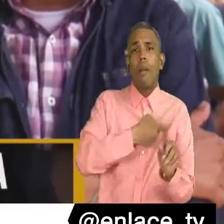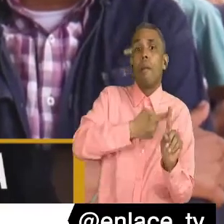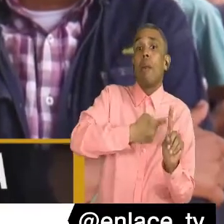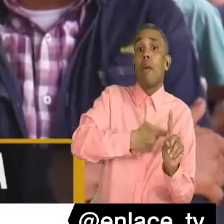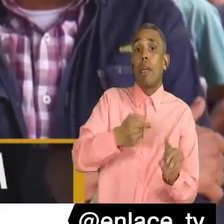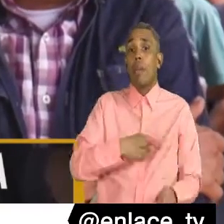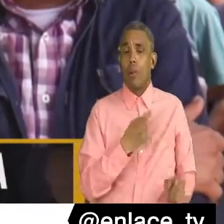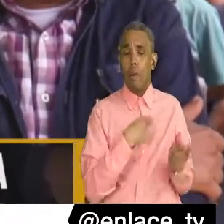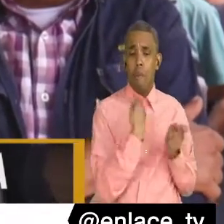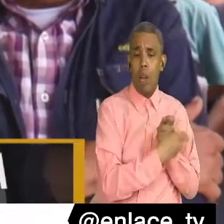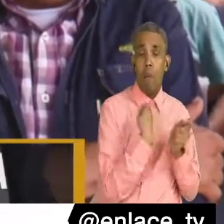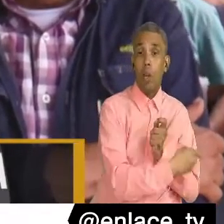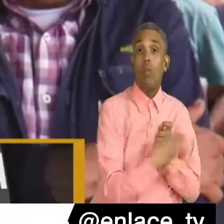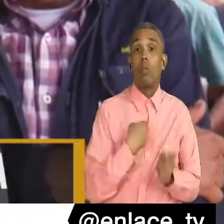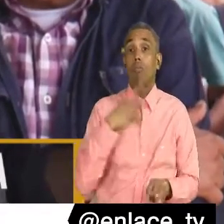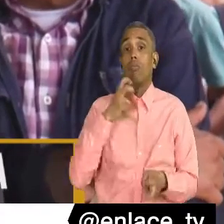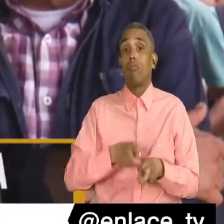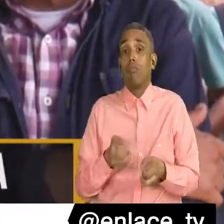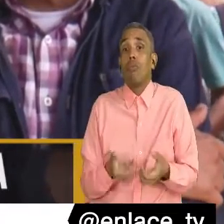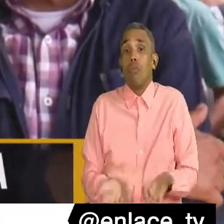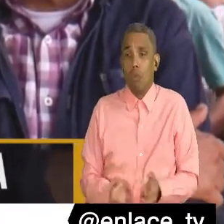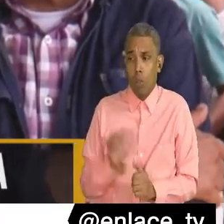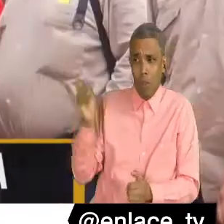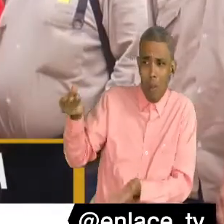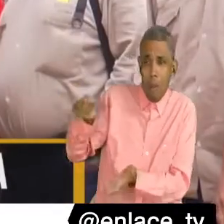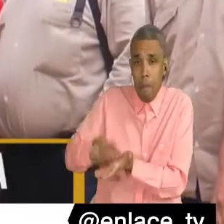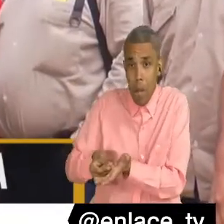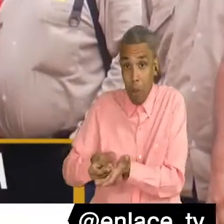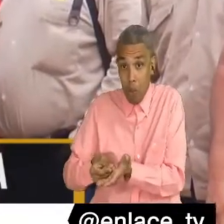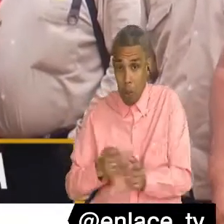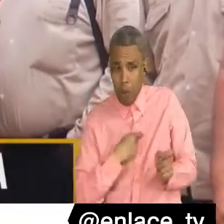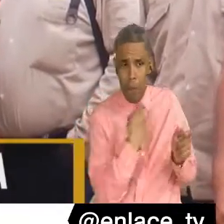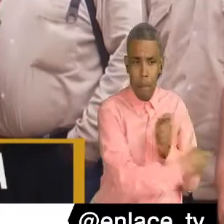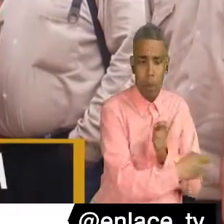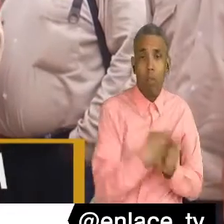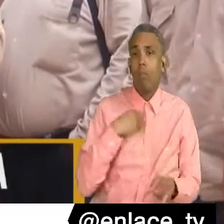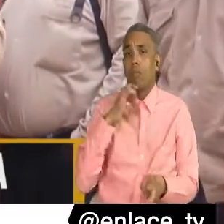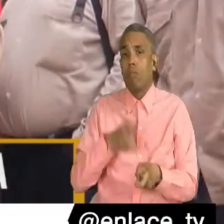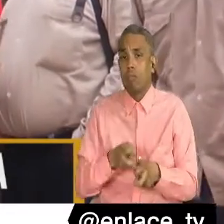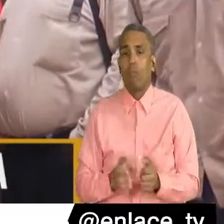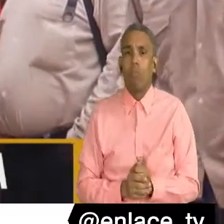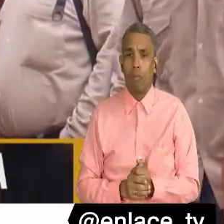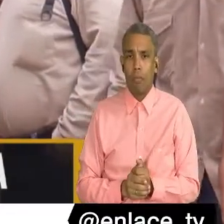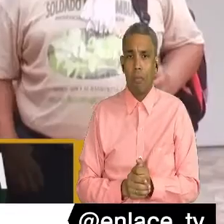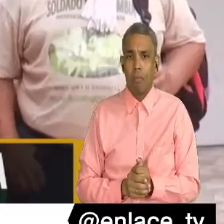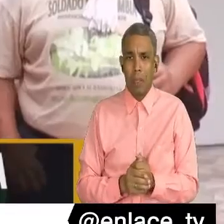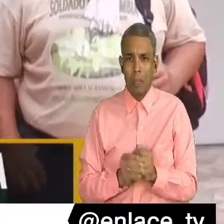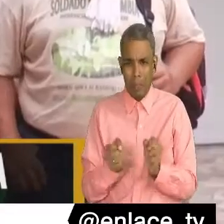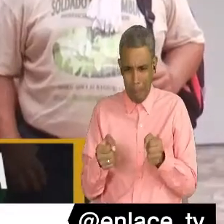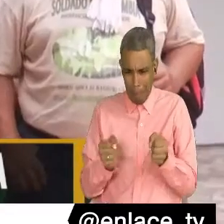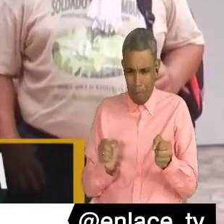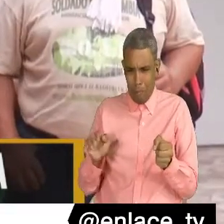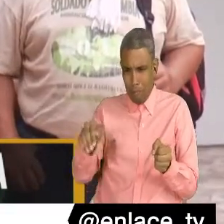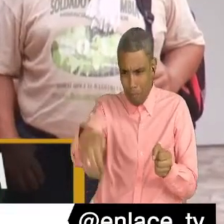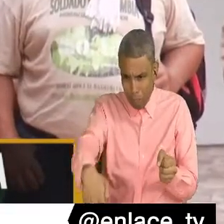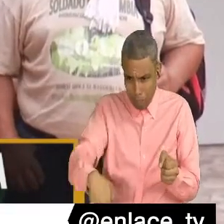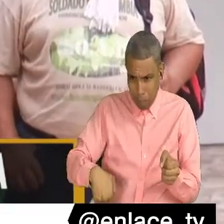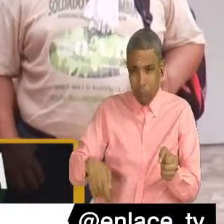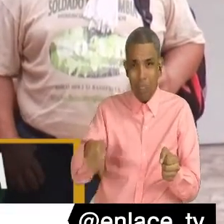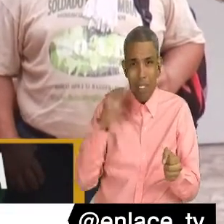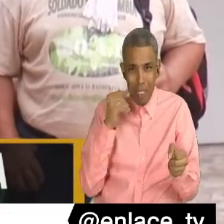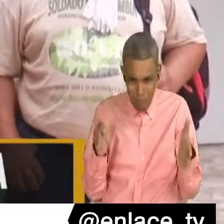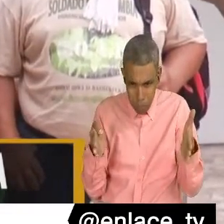hay pagos, hasta el momento a mí no me han generado ningún pago. Este proyecto de la Gran Vía Yuma, según los empleados, debía ser entregado